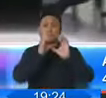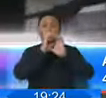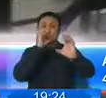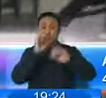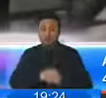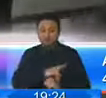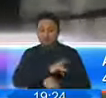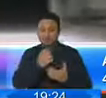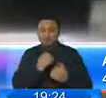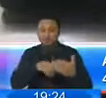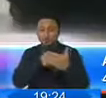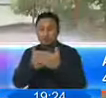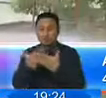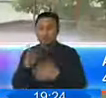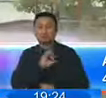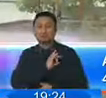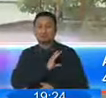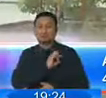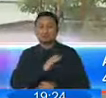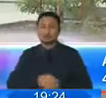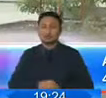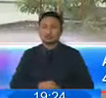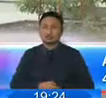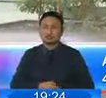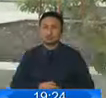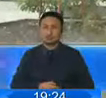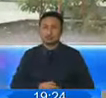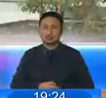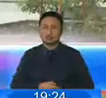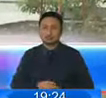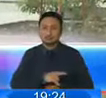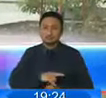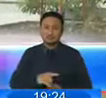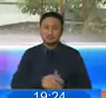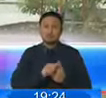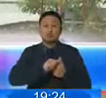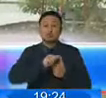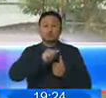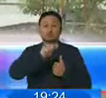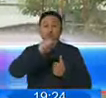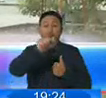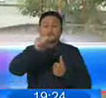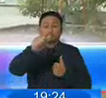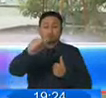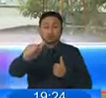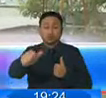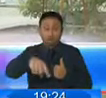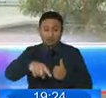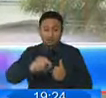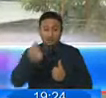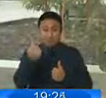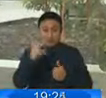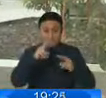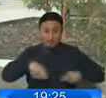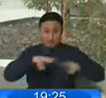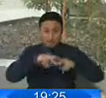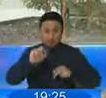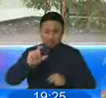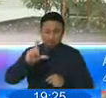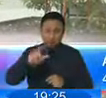supuestamente pretendían llegar hasta Chile. Mientras más lejos llegue la sustancia, pues tiene un costo mayor. Hablamos de